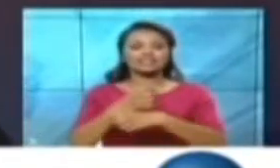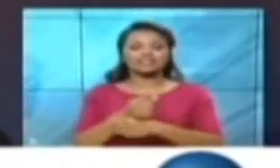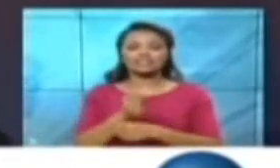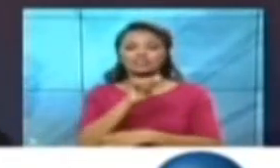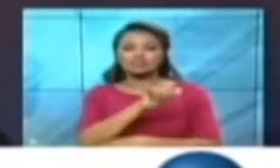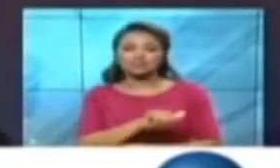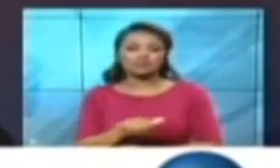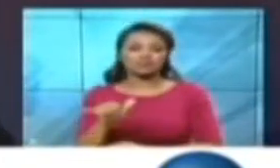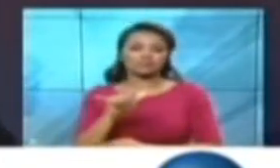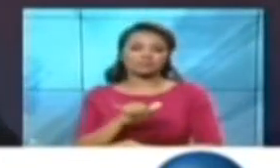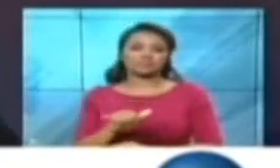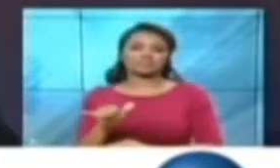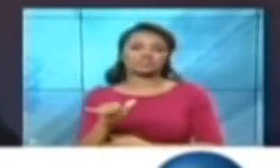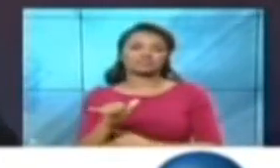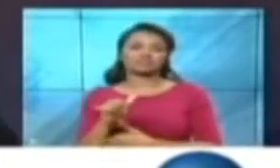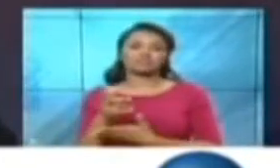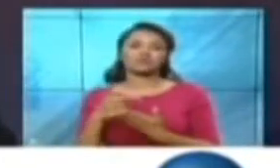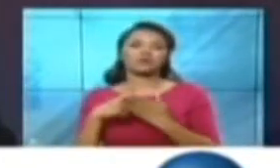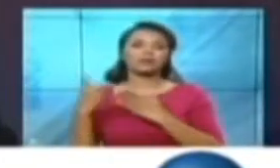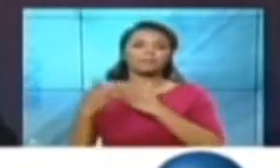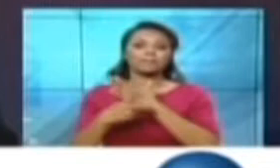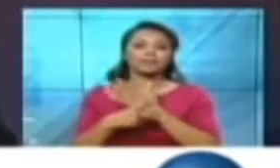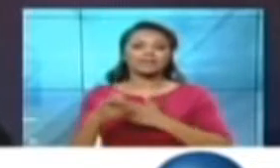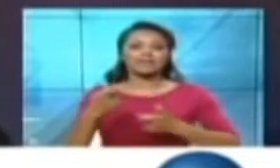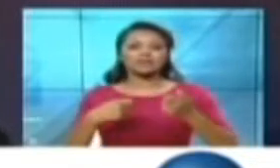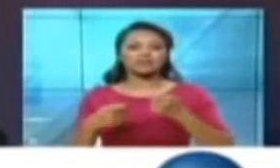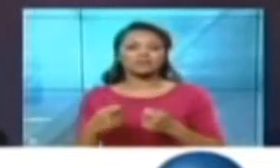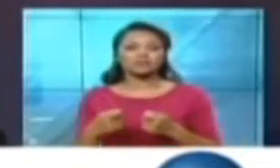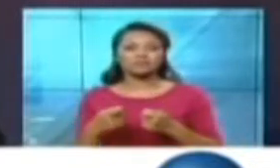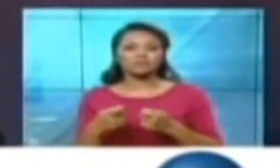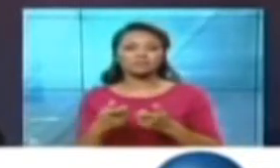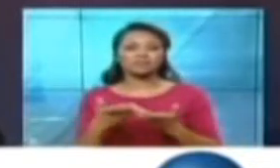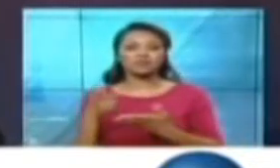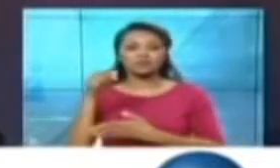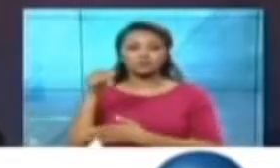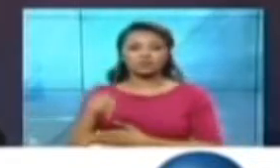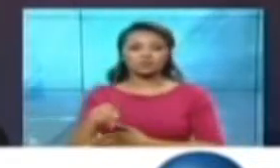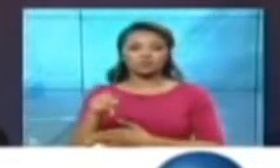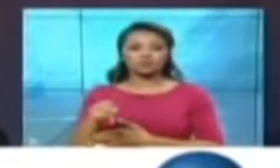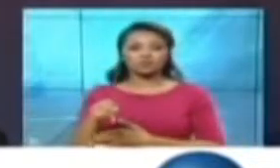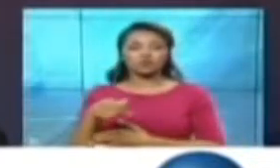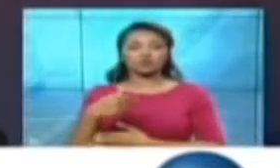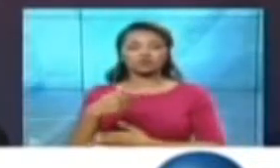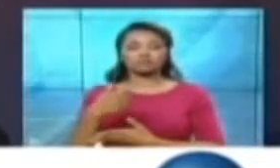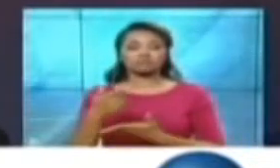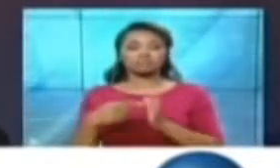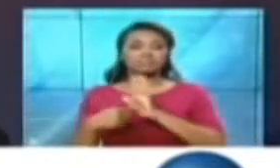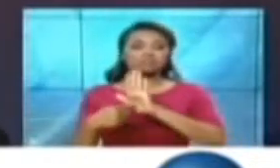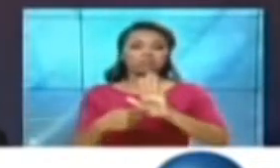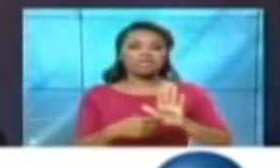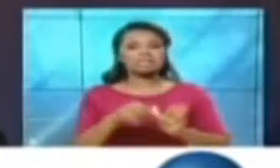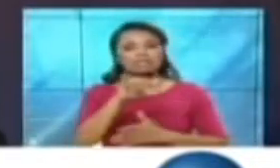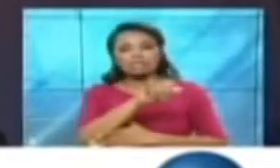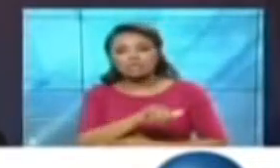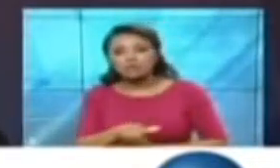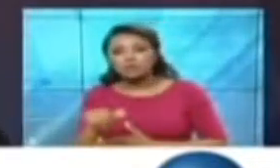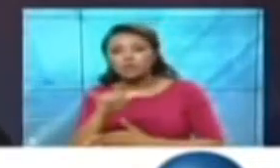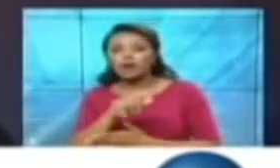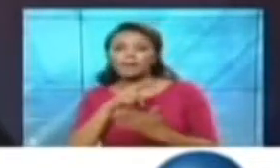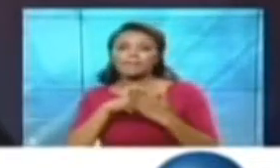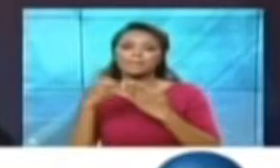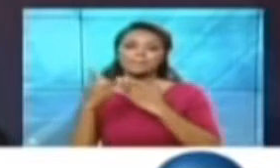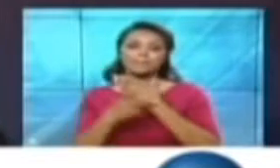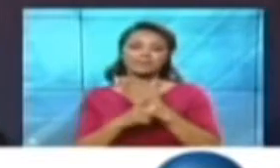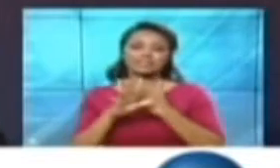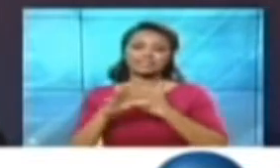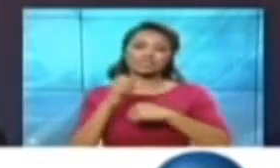fracasado el modelo económico excluyente hoy te presentan la misma propuesta de